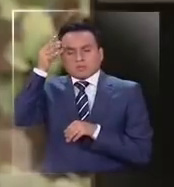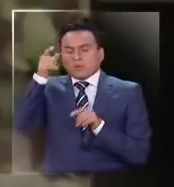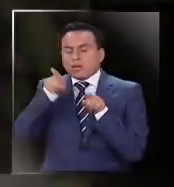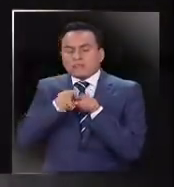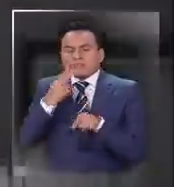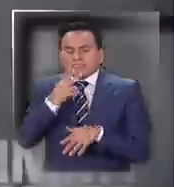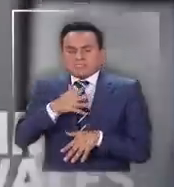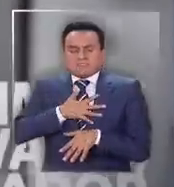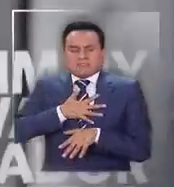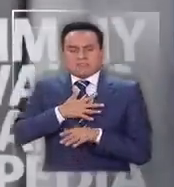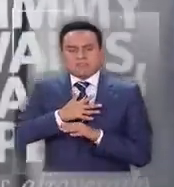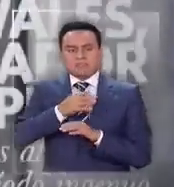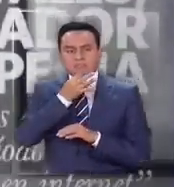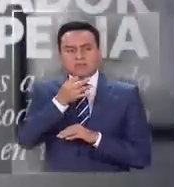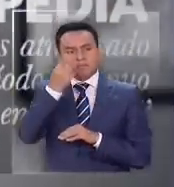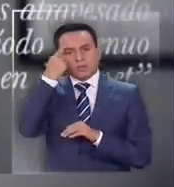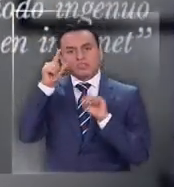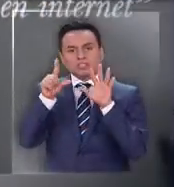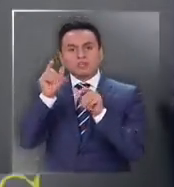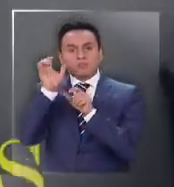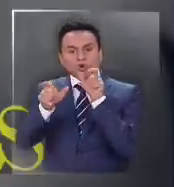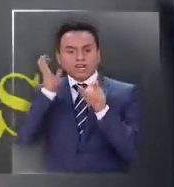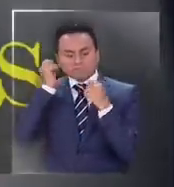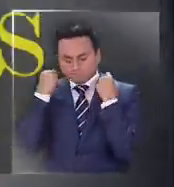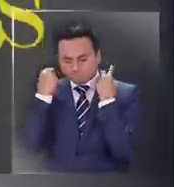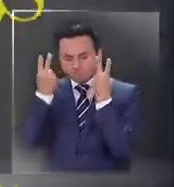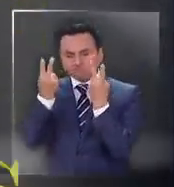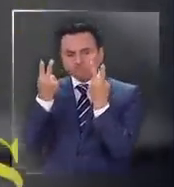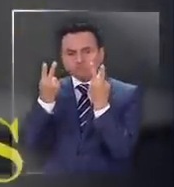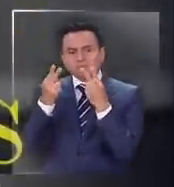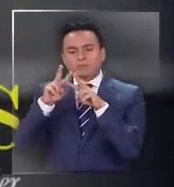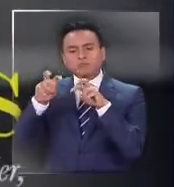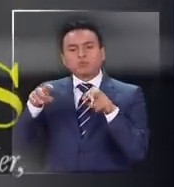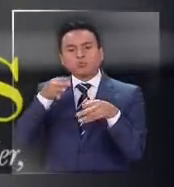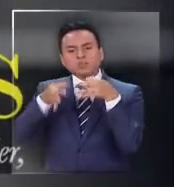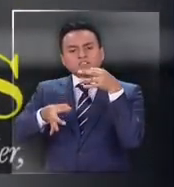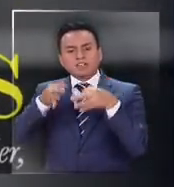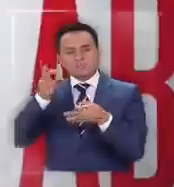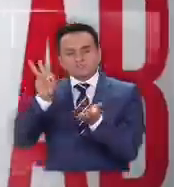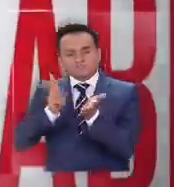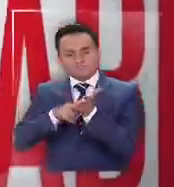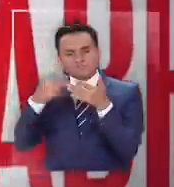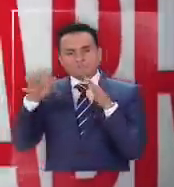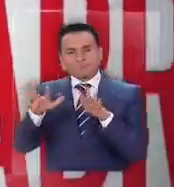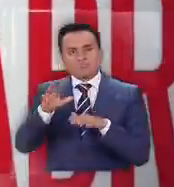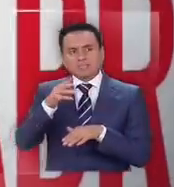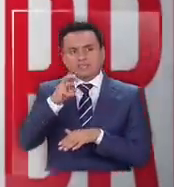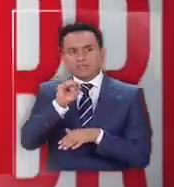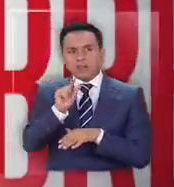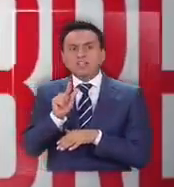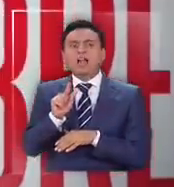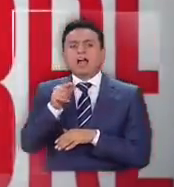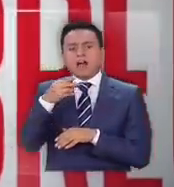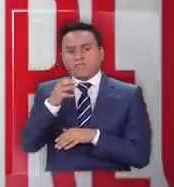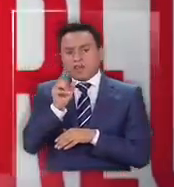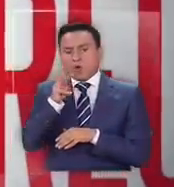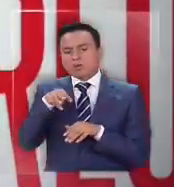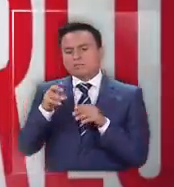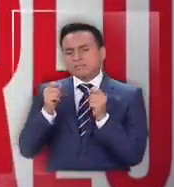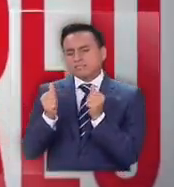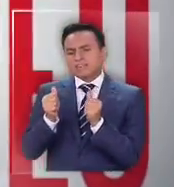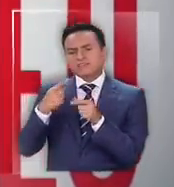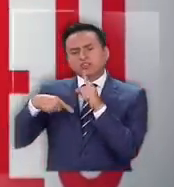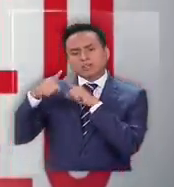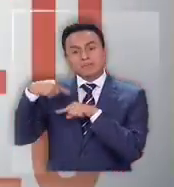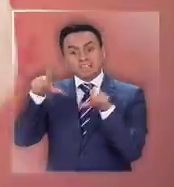volver a vivirlo. Pero 7 mujeres se atrevieron. La investigación judicial ya es un hecho. Gerval Abreu, el especialista en historias para